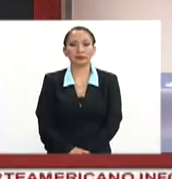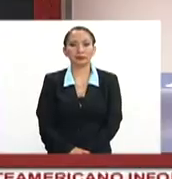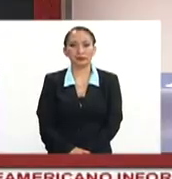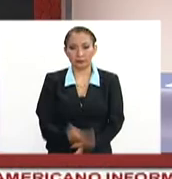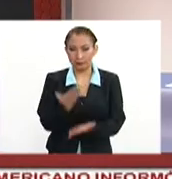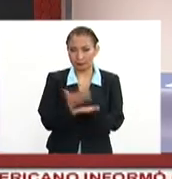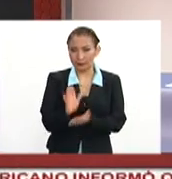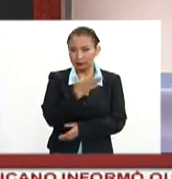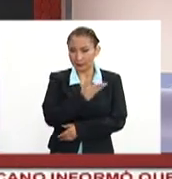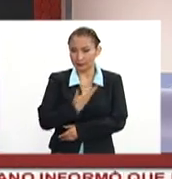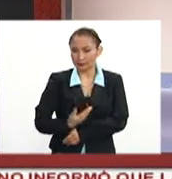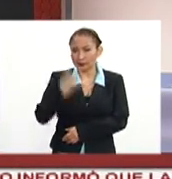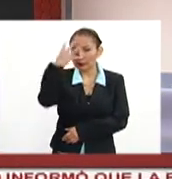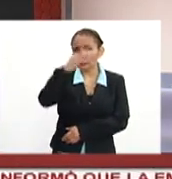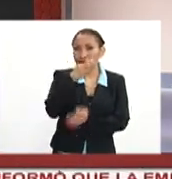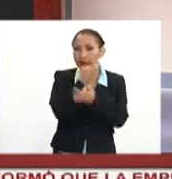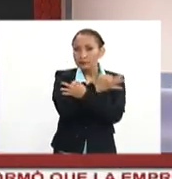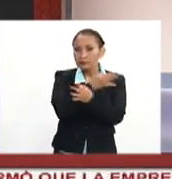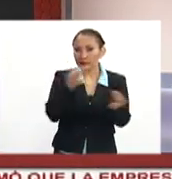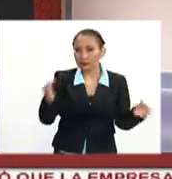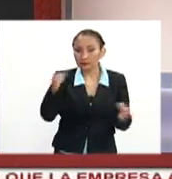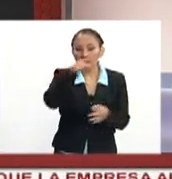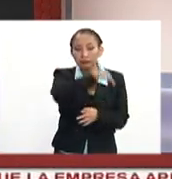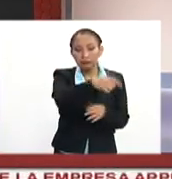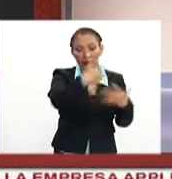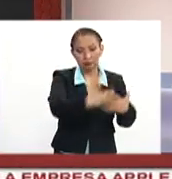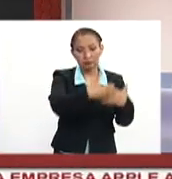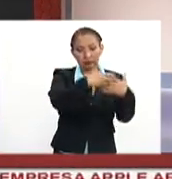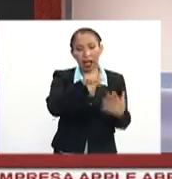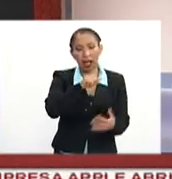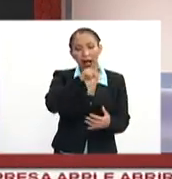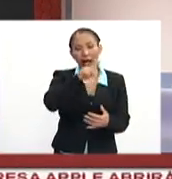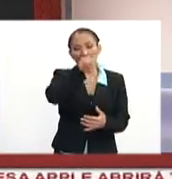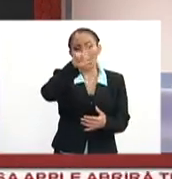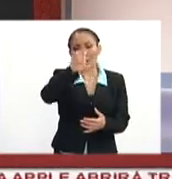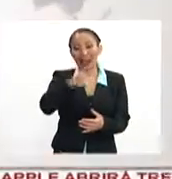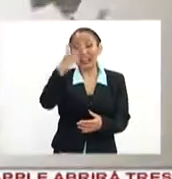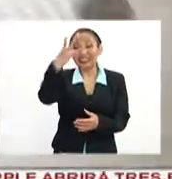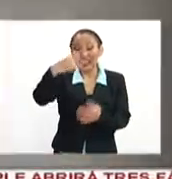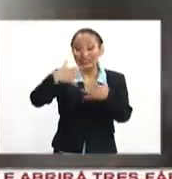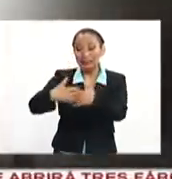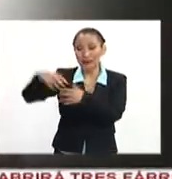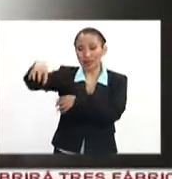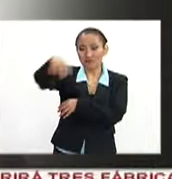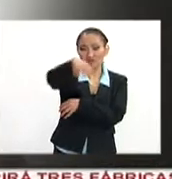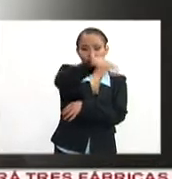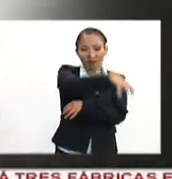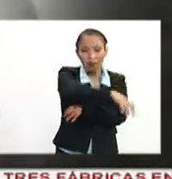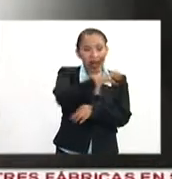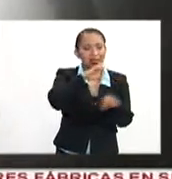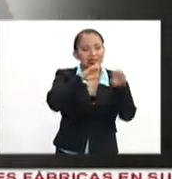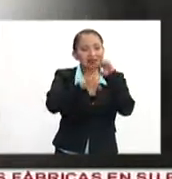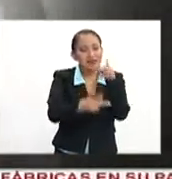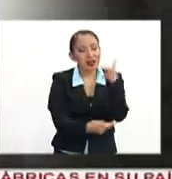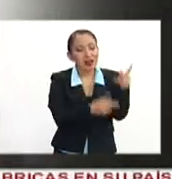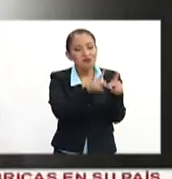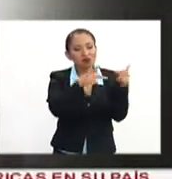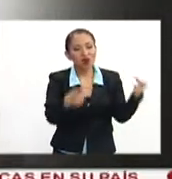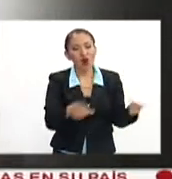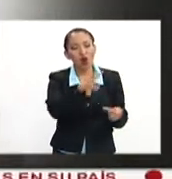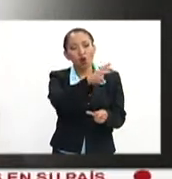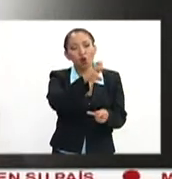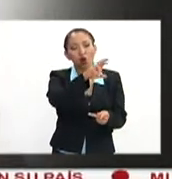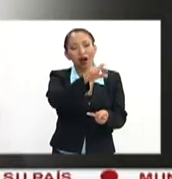Por cierto, que el presidente Trump informó que la empresa Apple va a abrir 3 fábricas en su país. En una entrevista para el diario The Wall